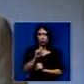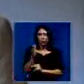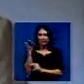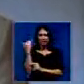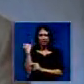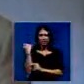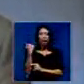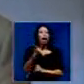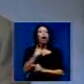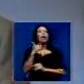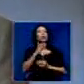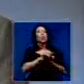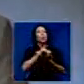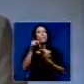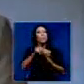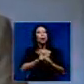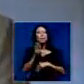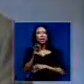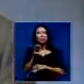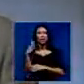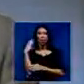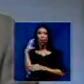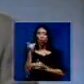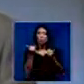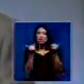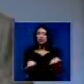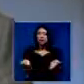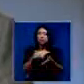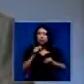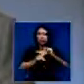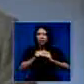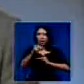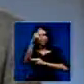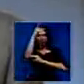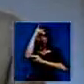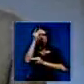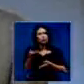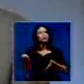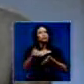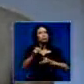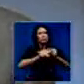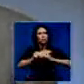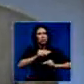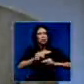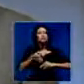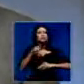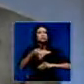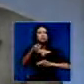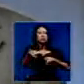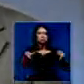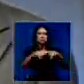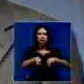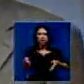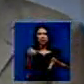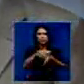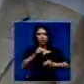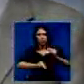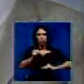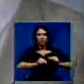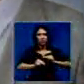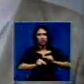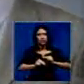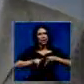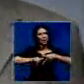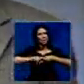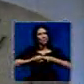B. Colombia ha renegociado, Perú ha renegociado y vienen otras renegociaciones. Empiezo con lo